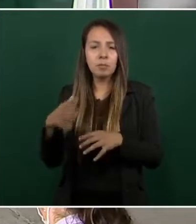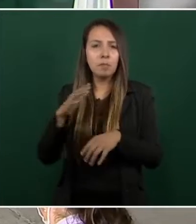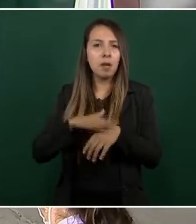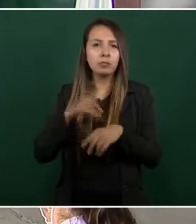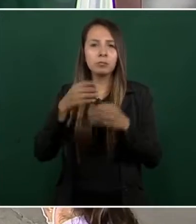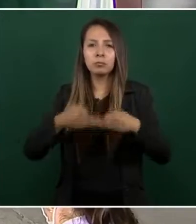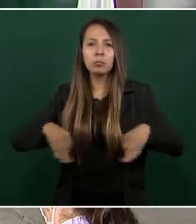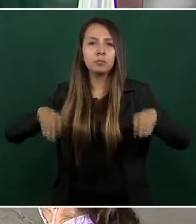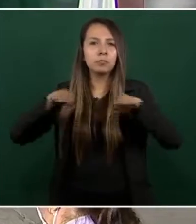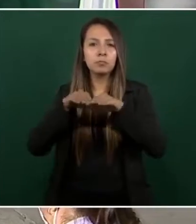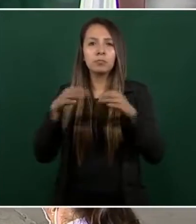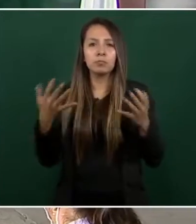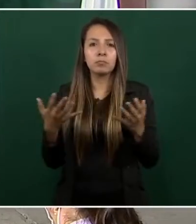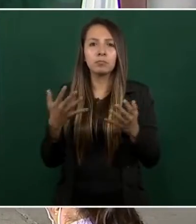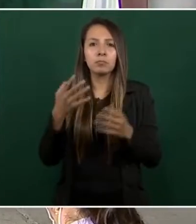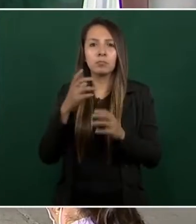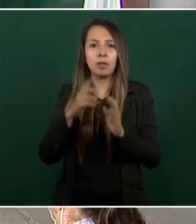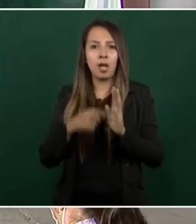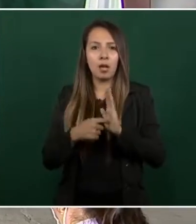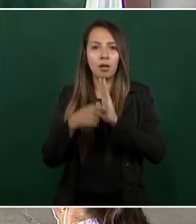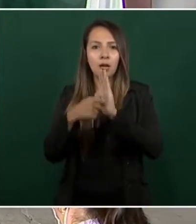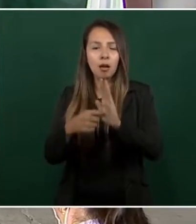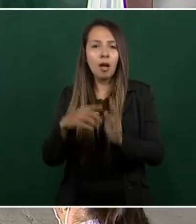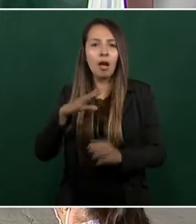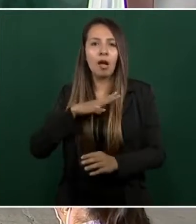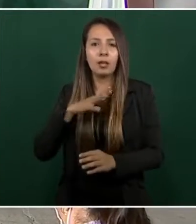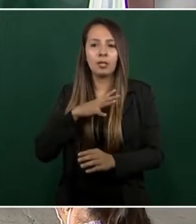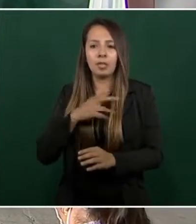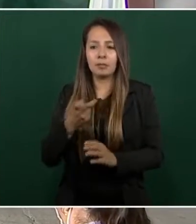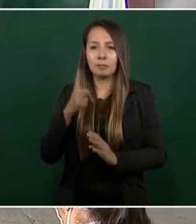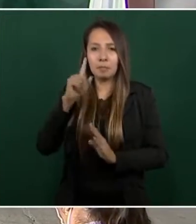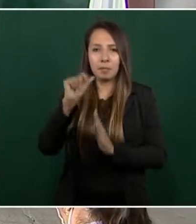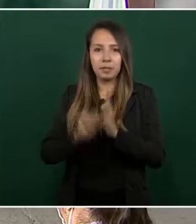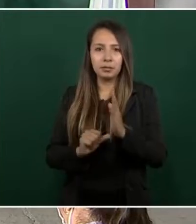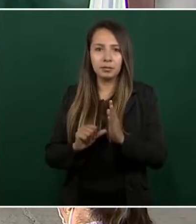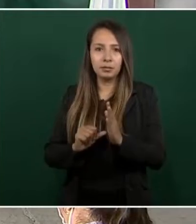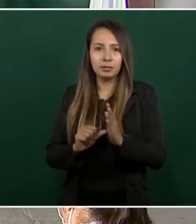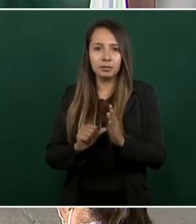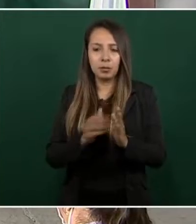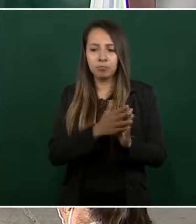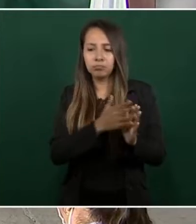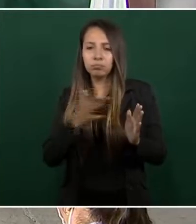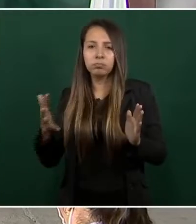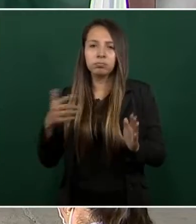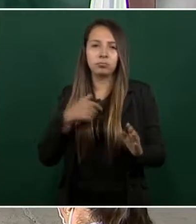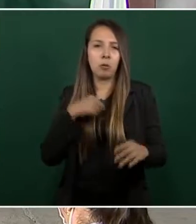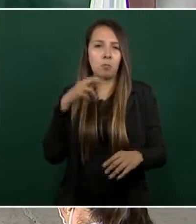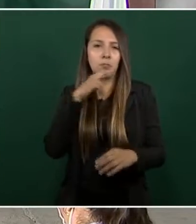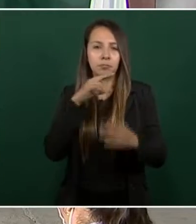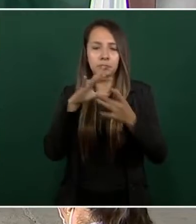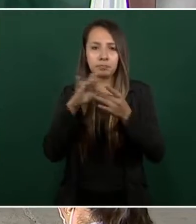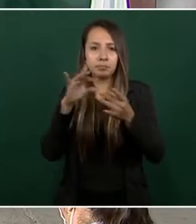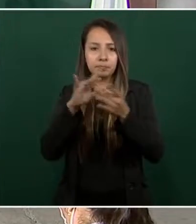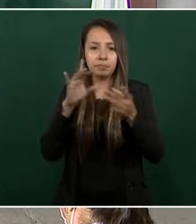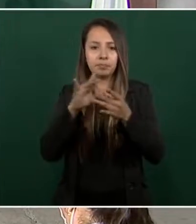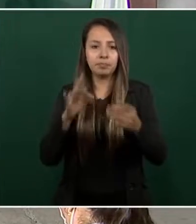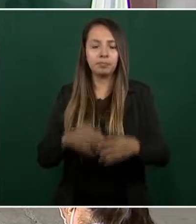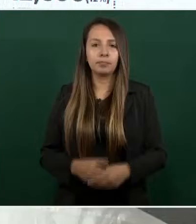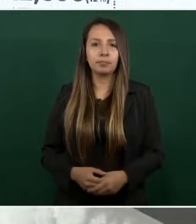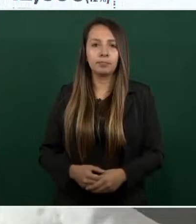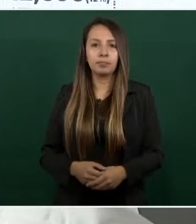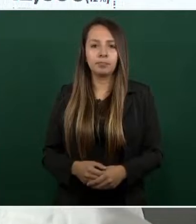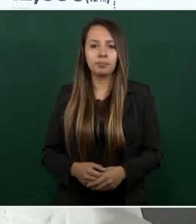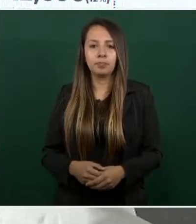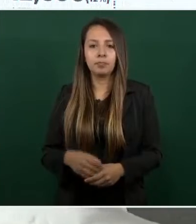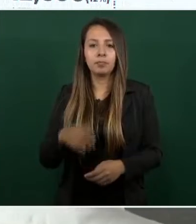su consolidación y resultados del último mes, me permito mostrarlo enseguida. El estado de